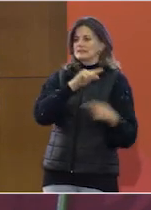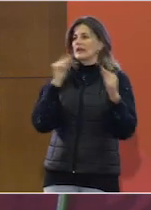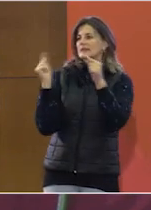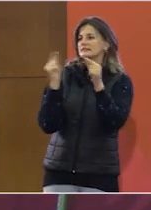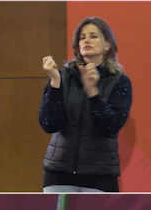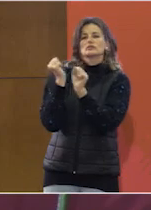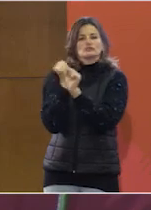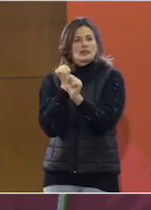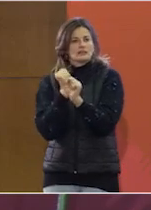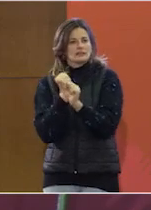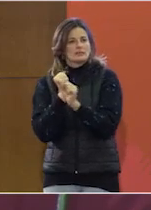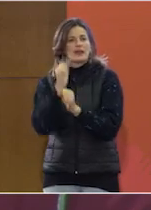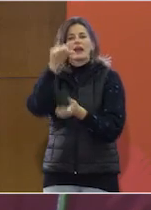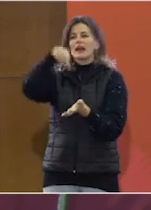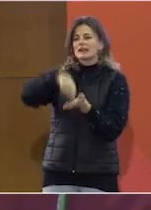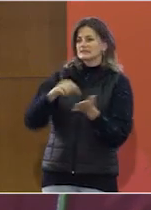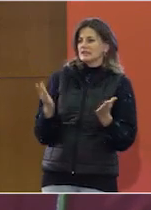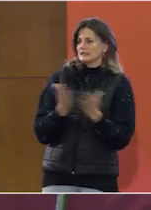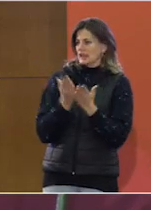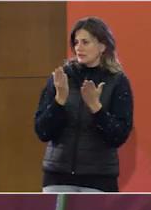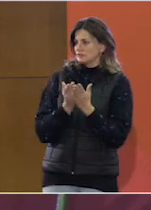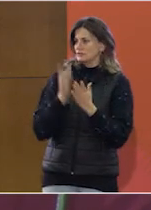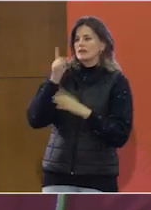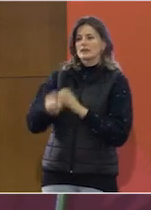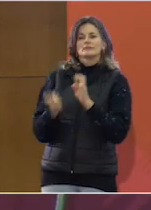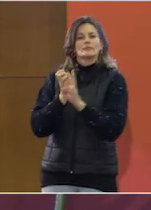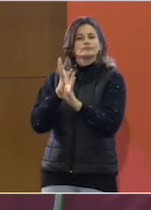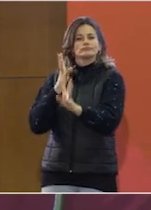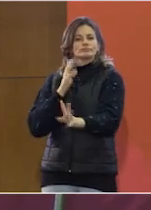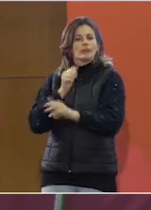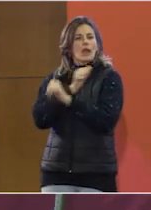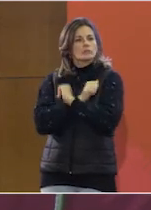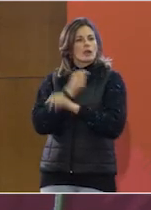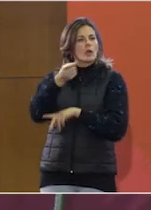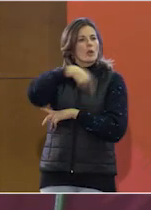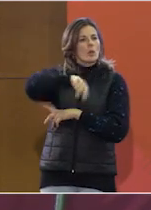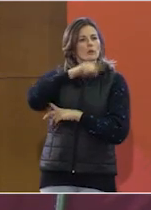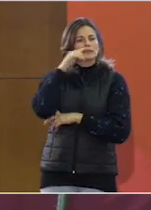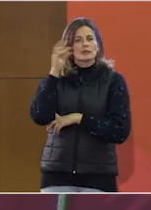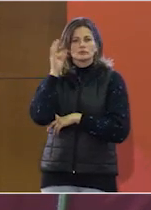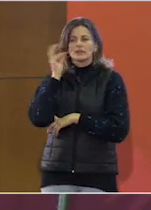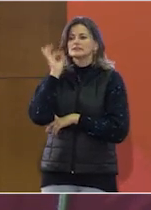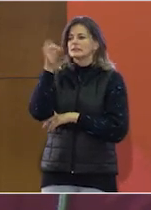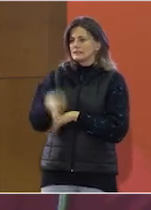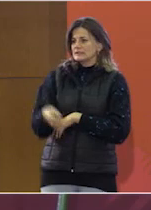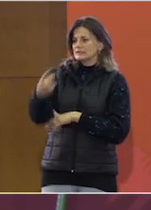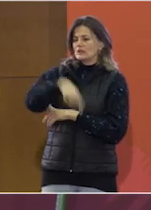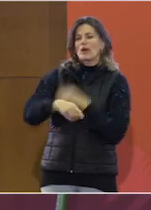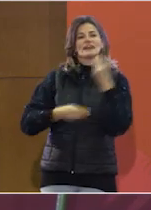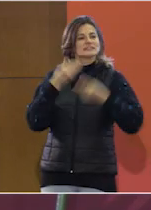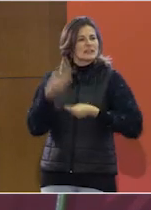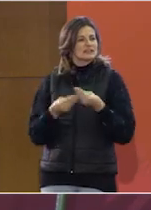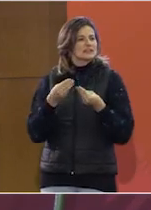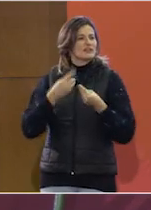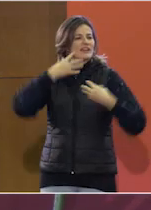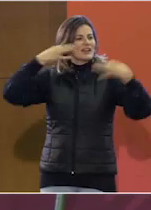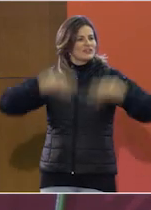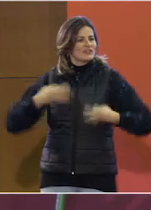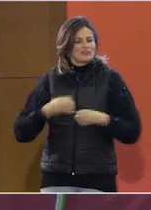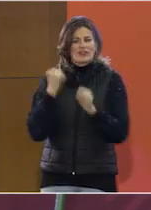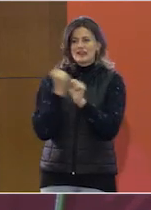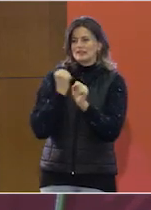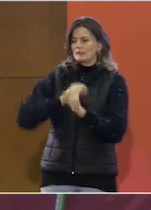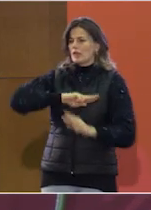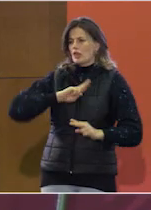en el trabajo, en el centro de estudio, en la cola del paro. Vosotros y vosotras sois los que estáis haciendo el verdadero